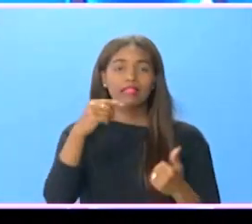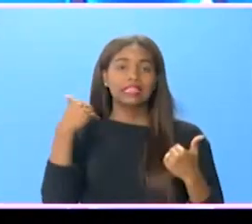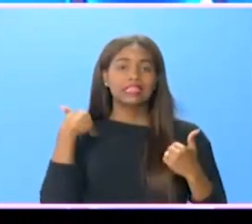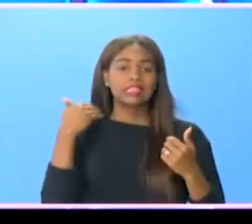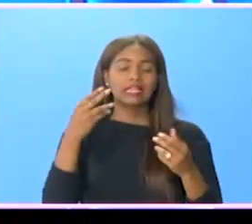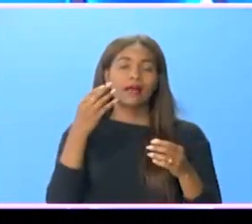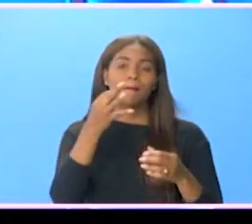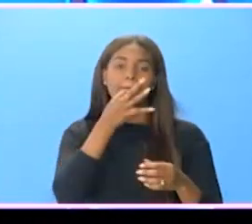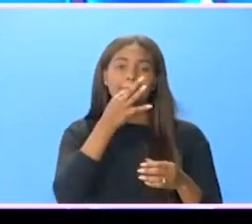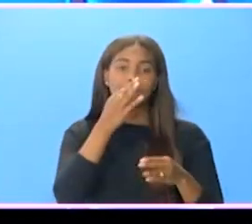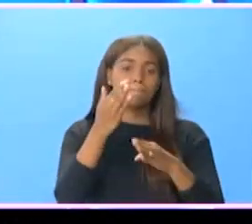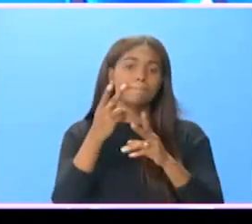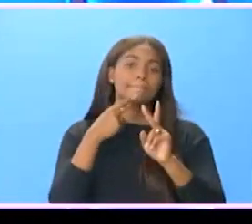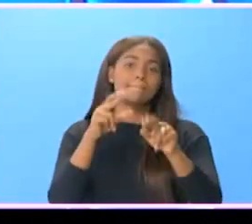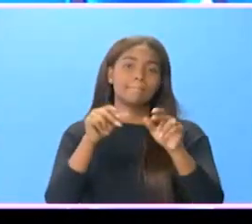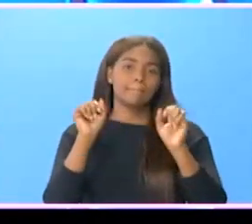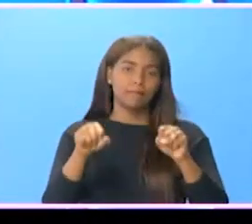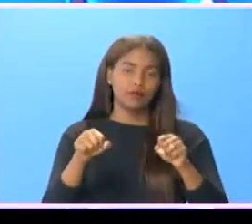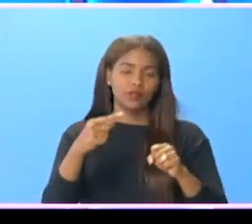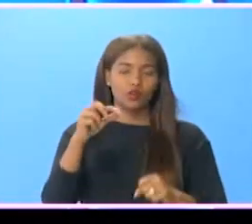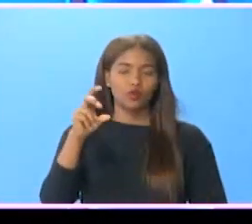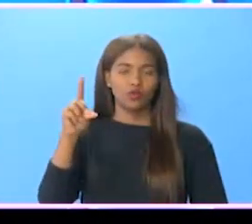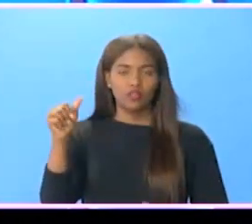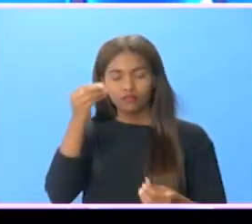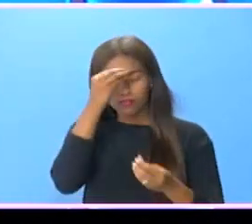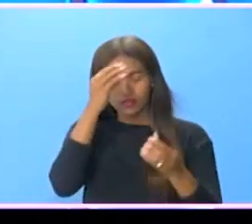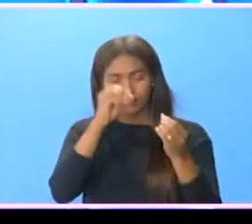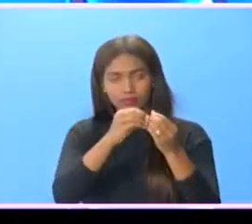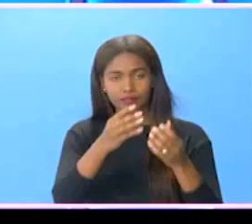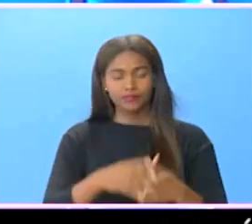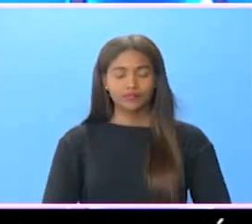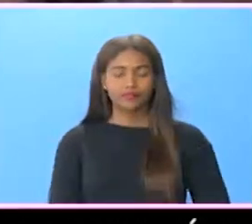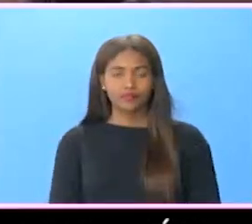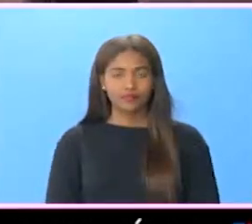pronta respuesta. Gioconda Paulino aclara un poco más el tema. Vamos a verlo.